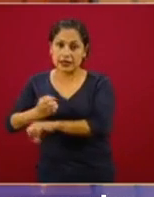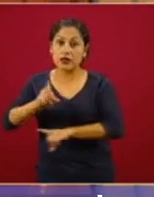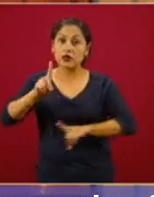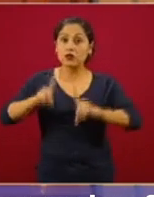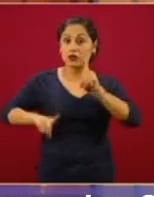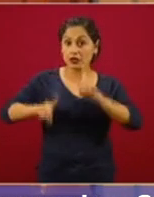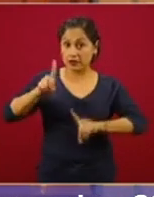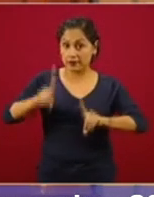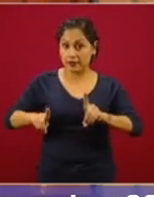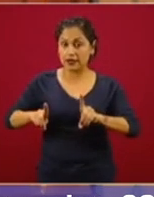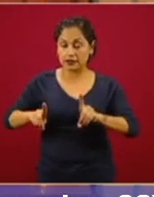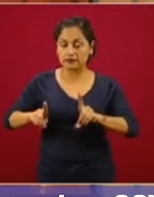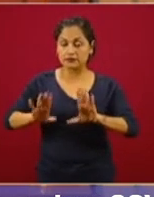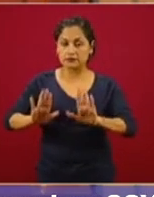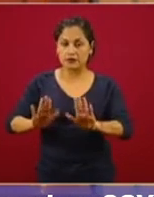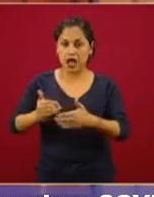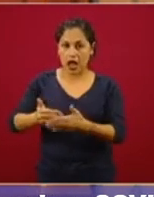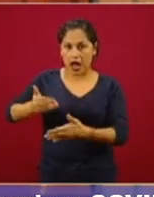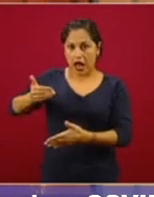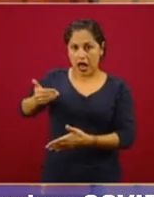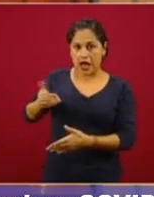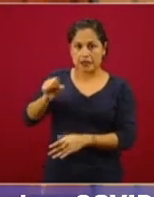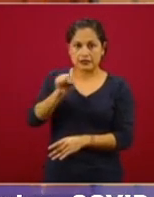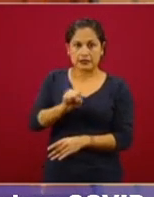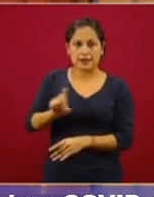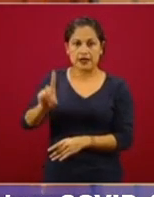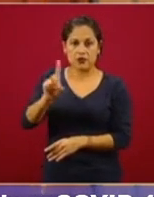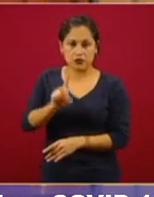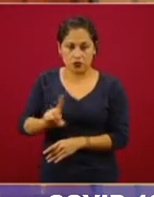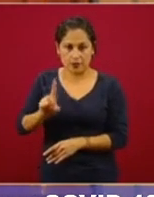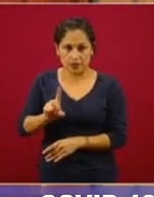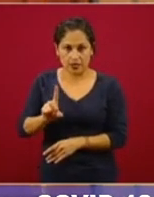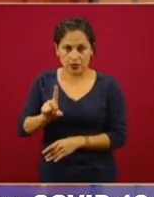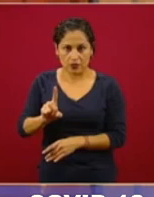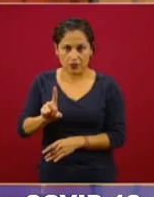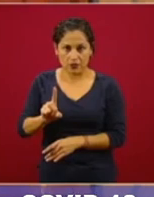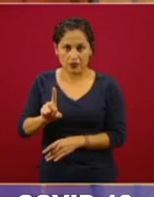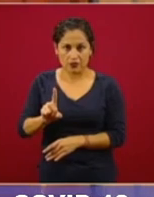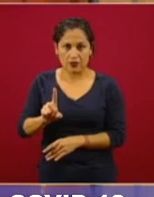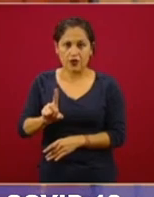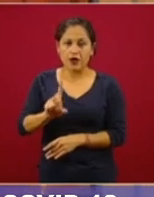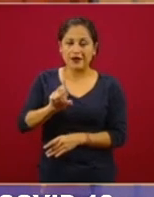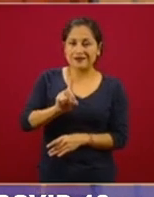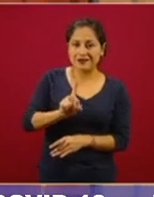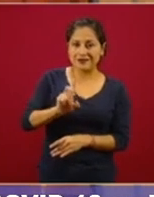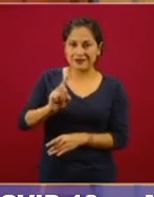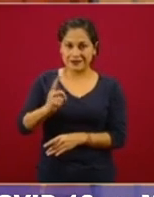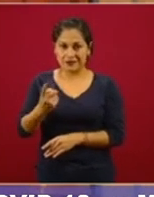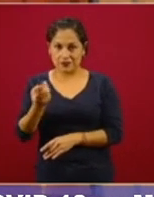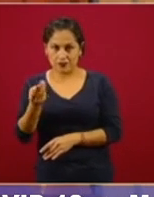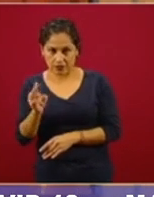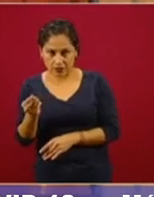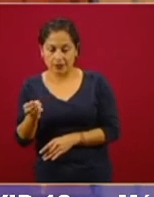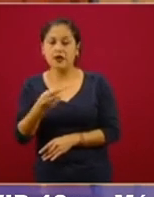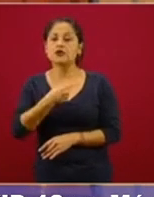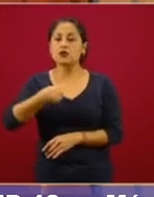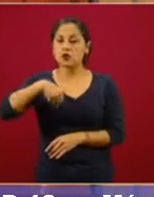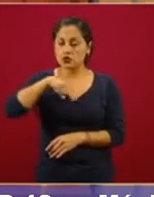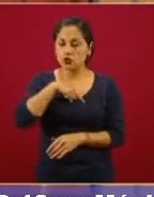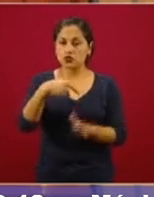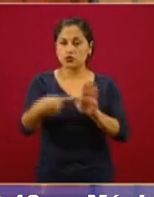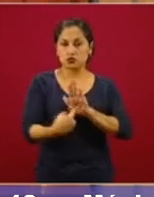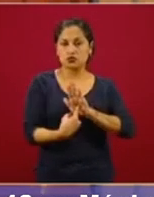anticipadamente al 1 de junio, en el fin de semana anterior al lunes 1 de junio, presentaremos el estado que guarda la epidemia de